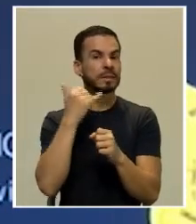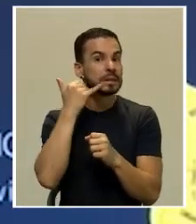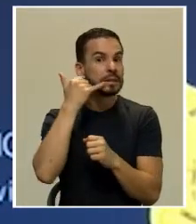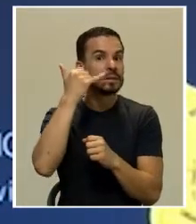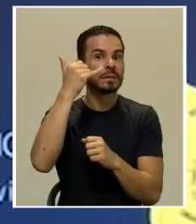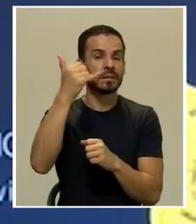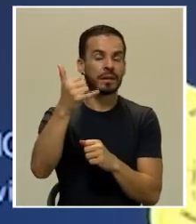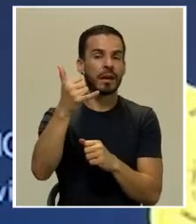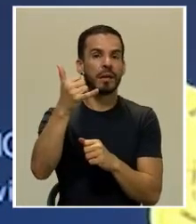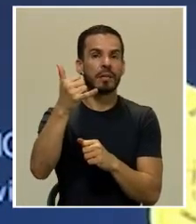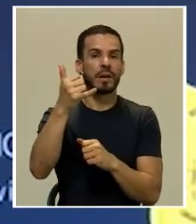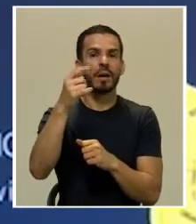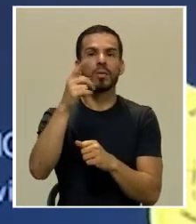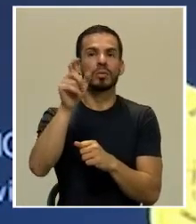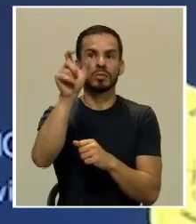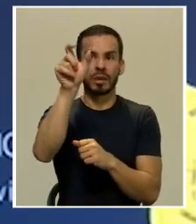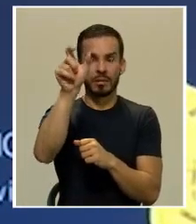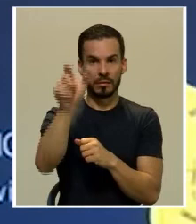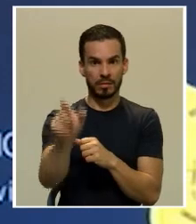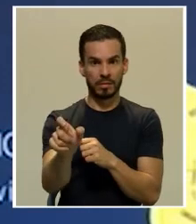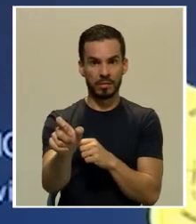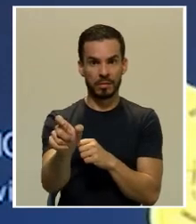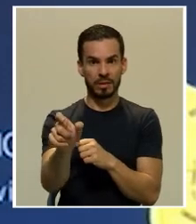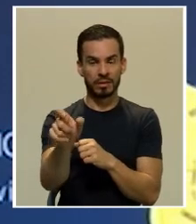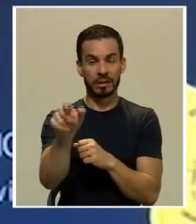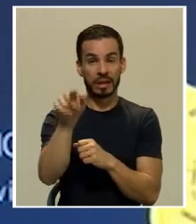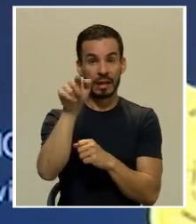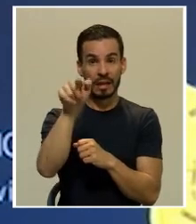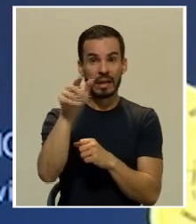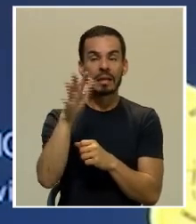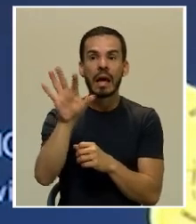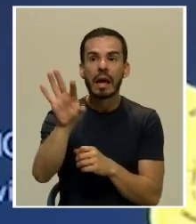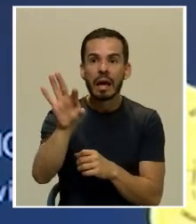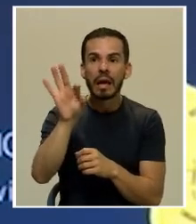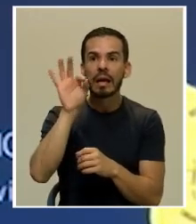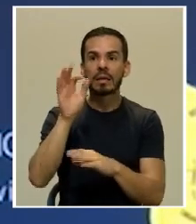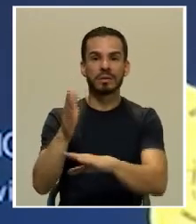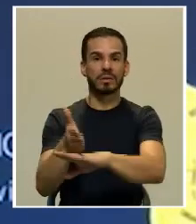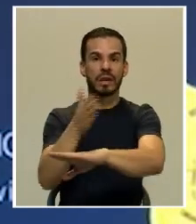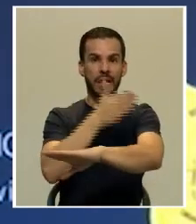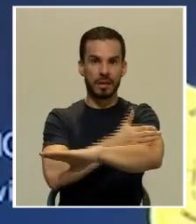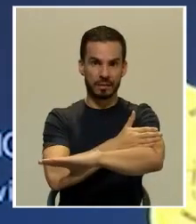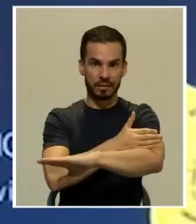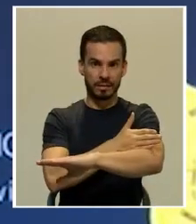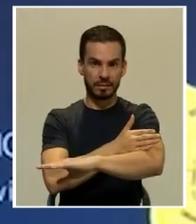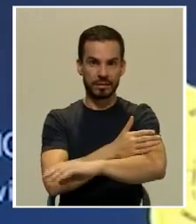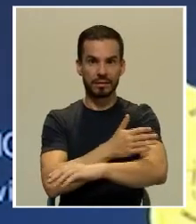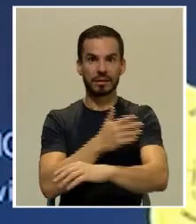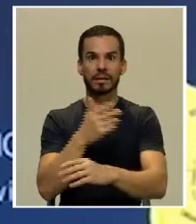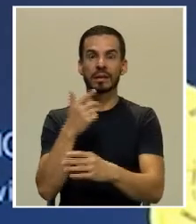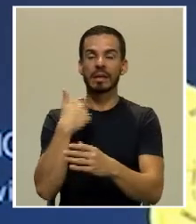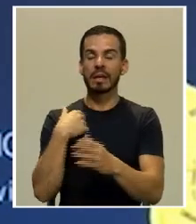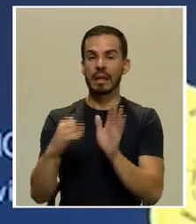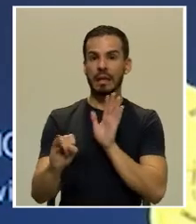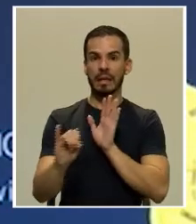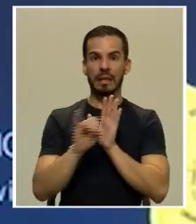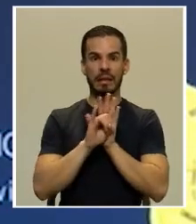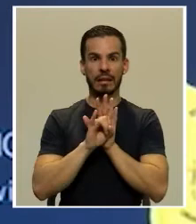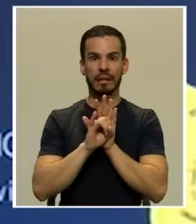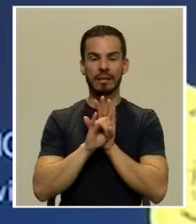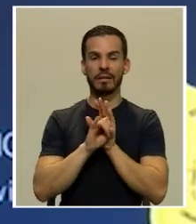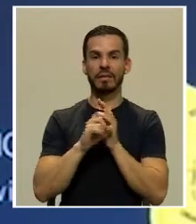llamada telefónica a una víctima a quien han seleccionado previamente y se